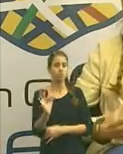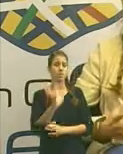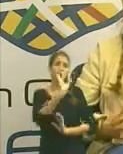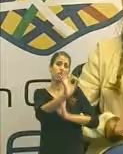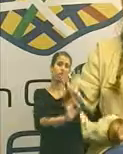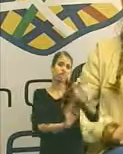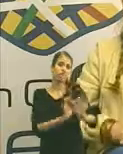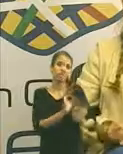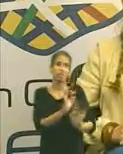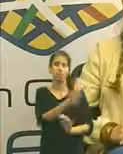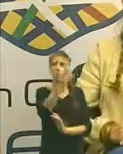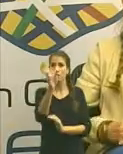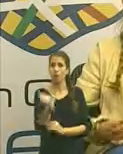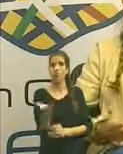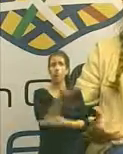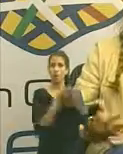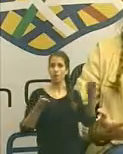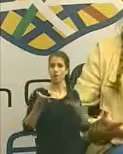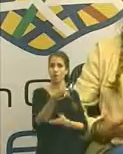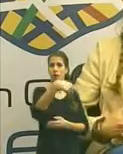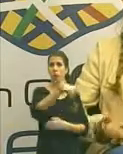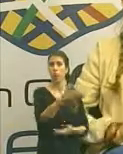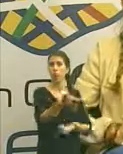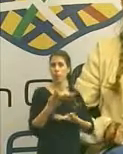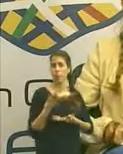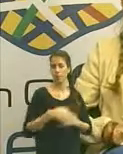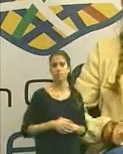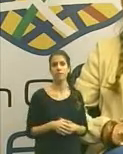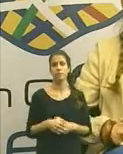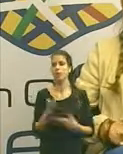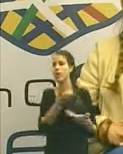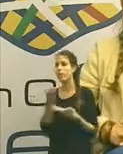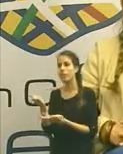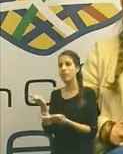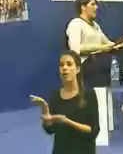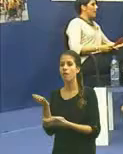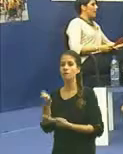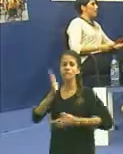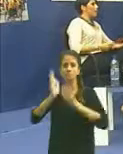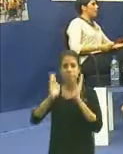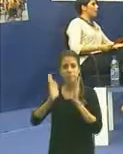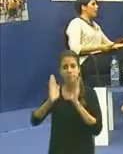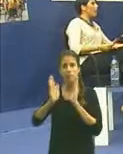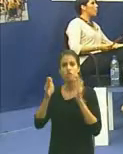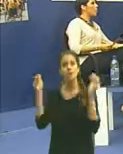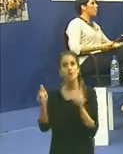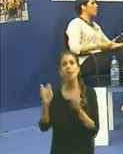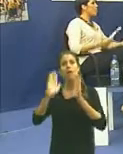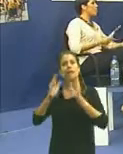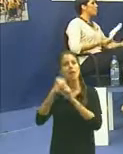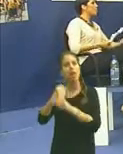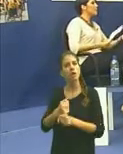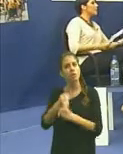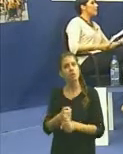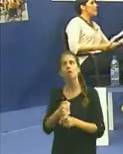con diferentes organizaciones que nos ayudan. Que les ayudan a realizar, por ejemplo, esas intervenciones, pero hablamos de